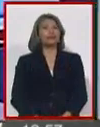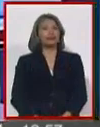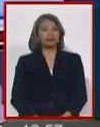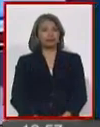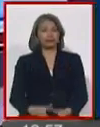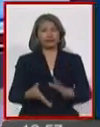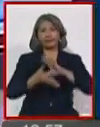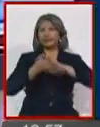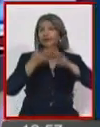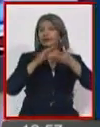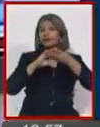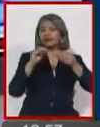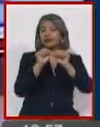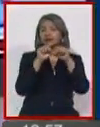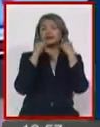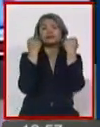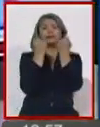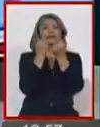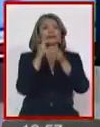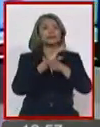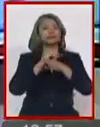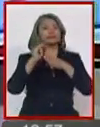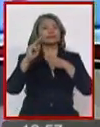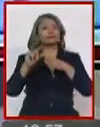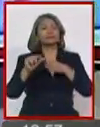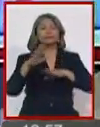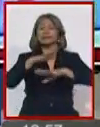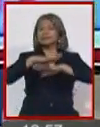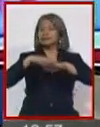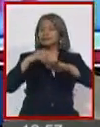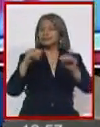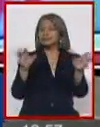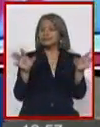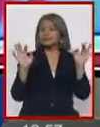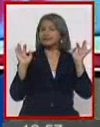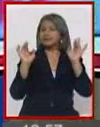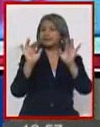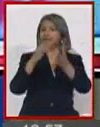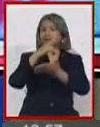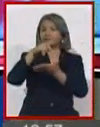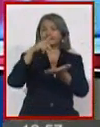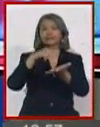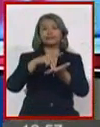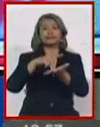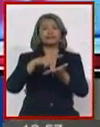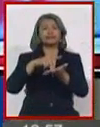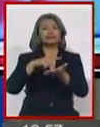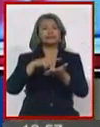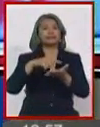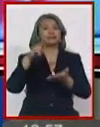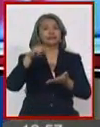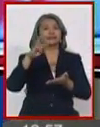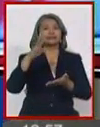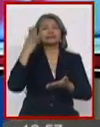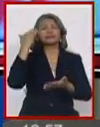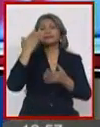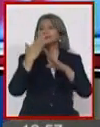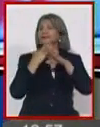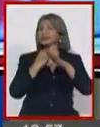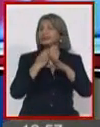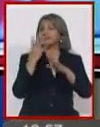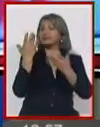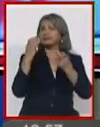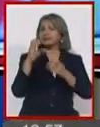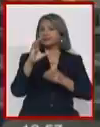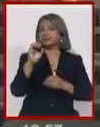Continuamos con más para contarles de que la Sociedad de Ingenieros está convocando a una concentración en la plaza principal, esto en rechazo al nuevo sistema